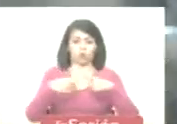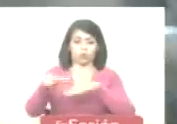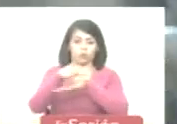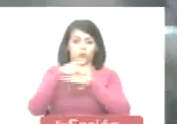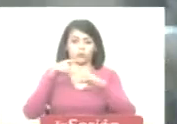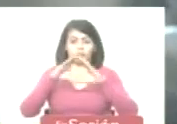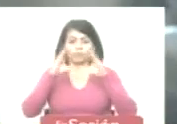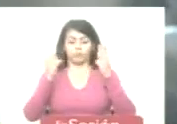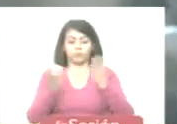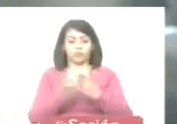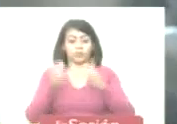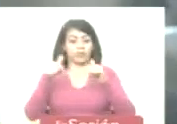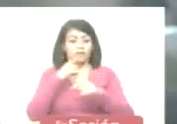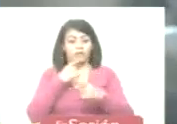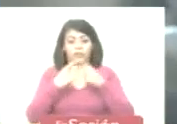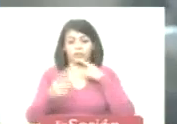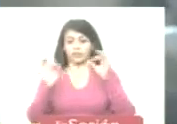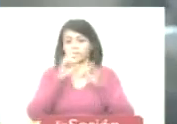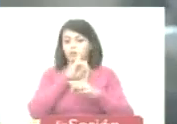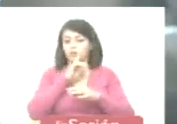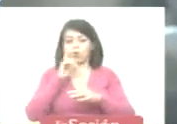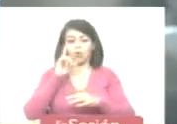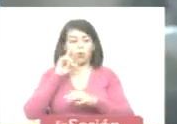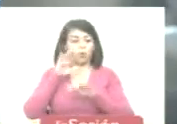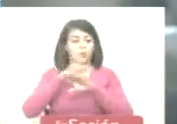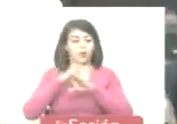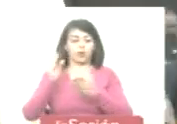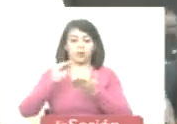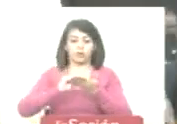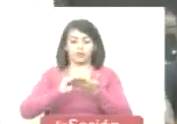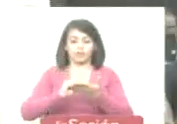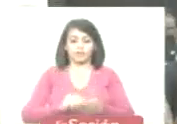del mundo, y que aquí no vamos a mencionar nombres para no mancillar